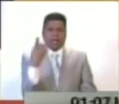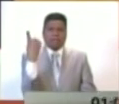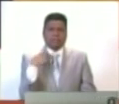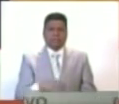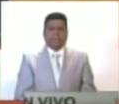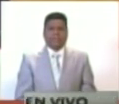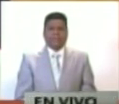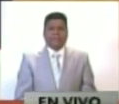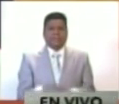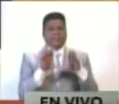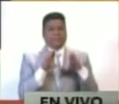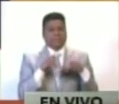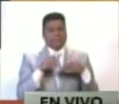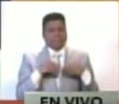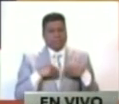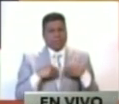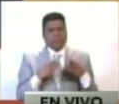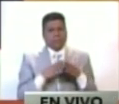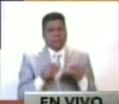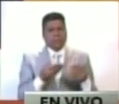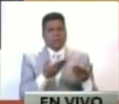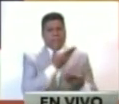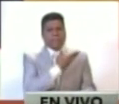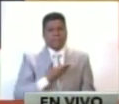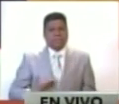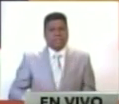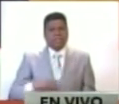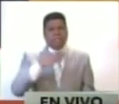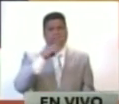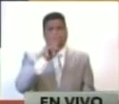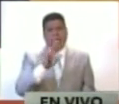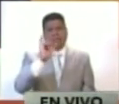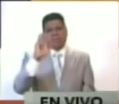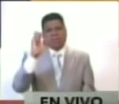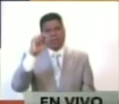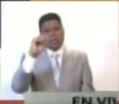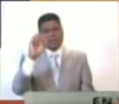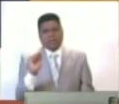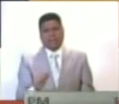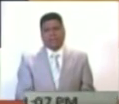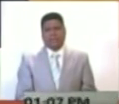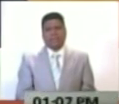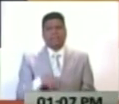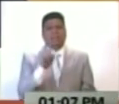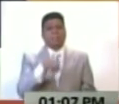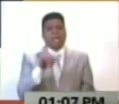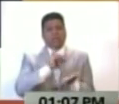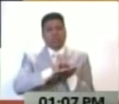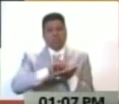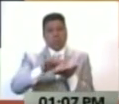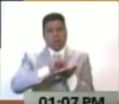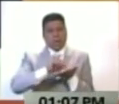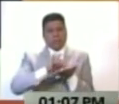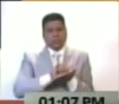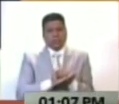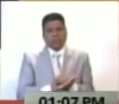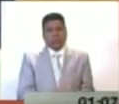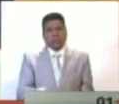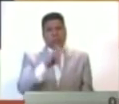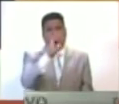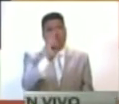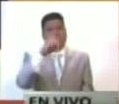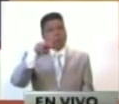Viena. Estamos también ya activos en el Buró de Coordinación en Nueva York, en el seno de la Organización de las